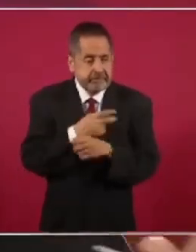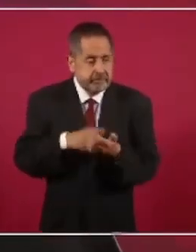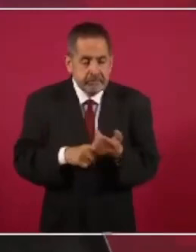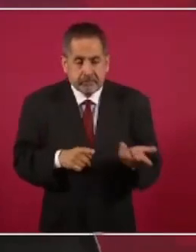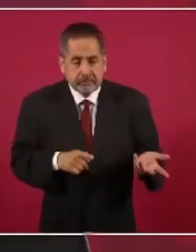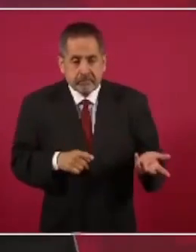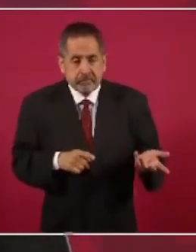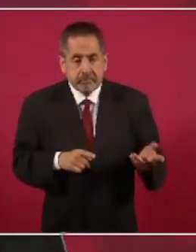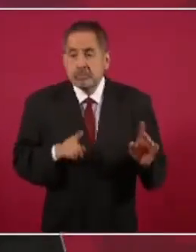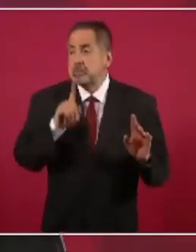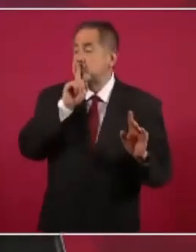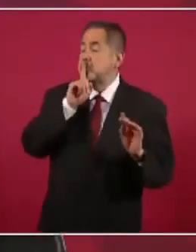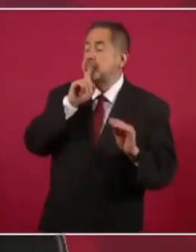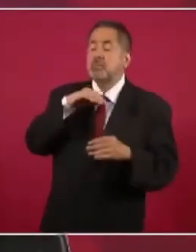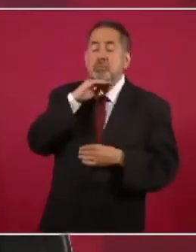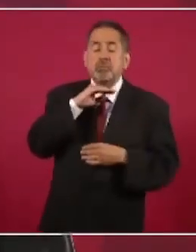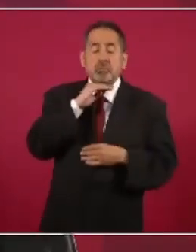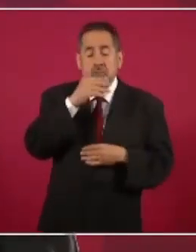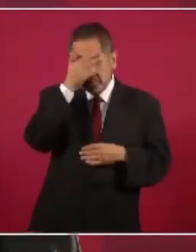nunca lo vieron,